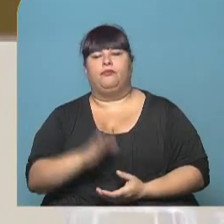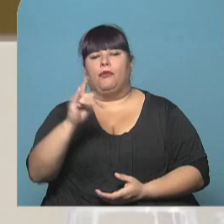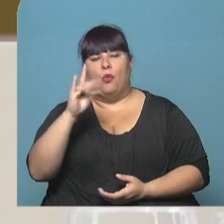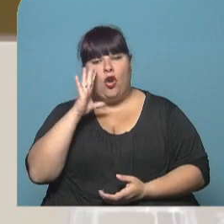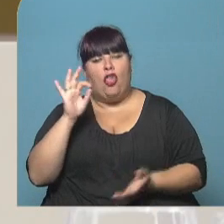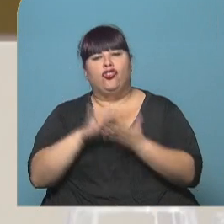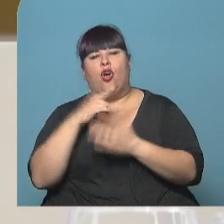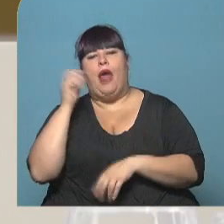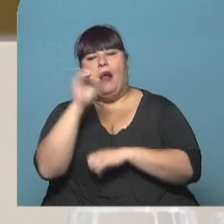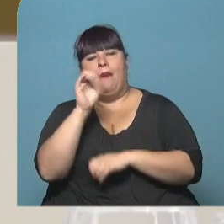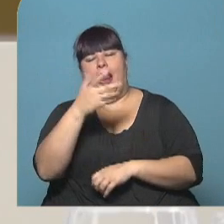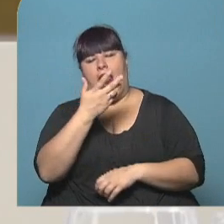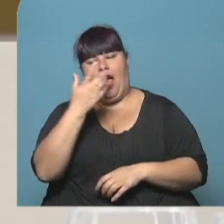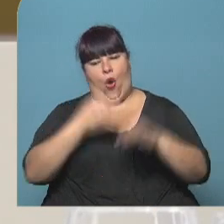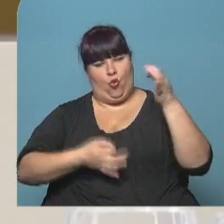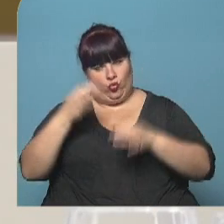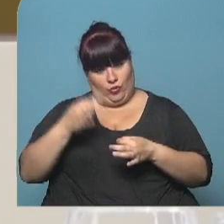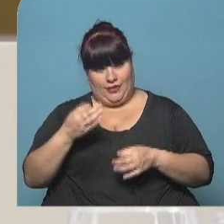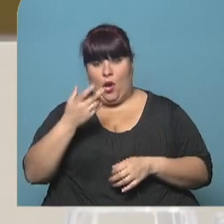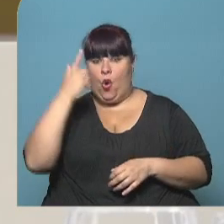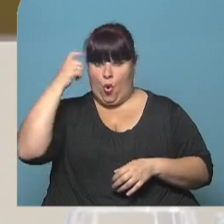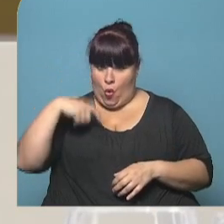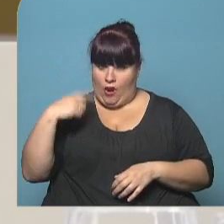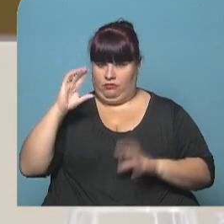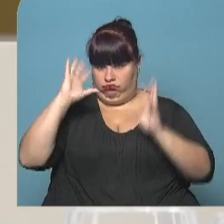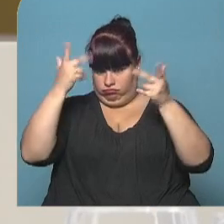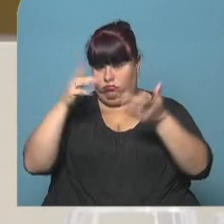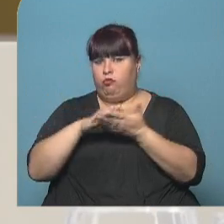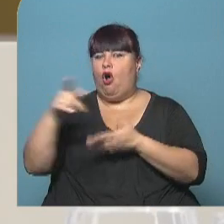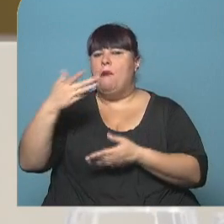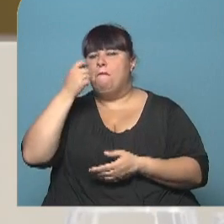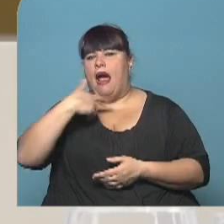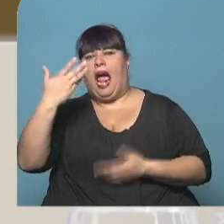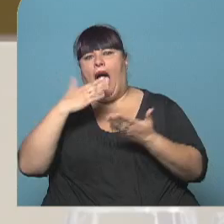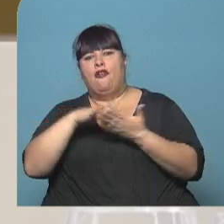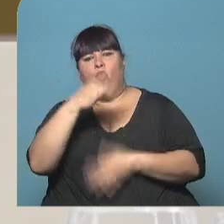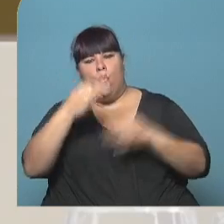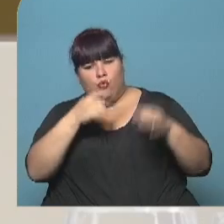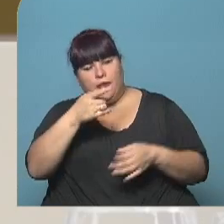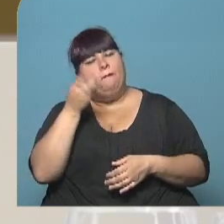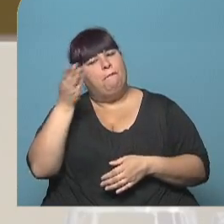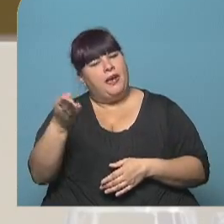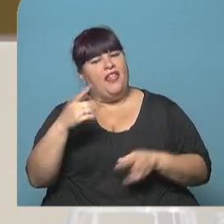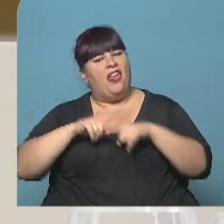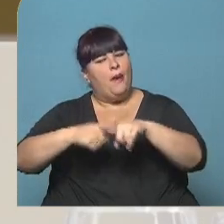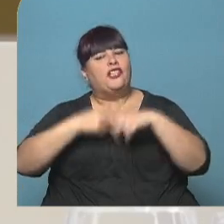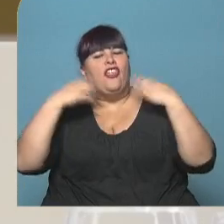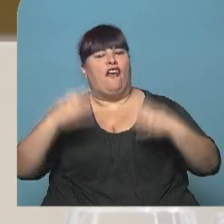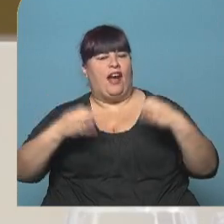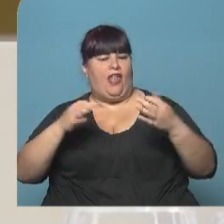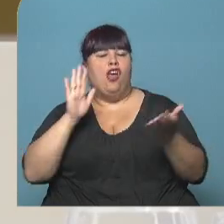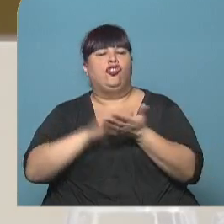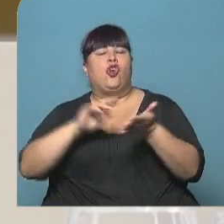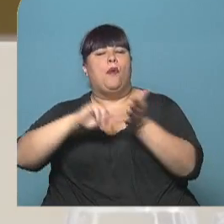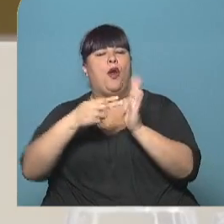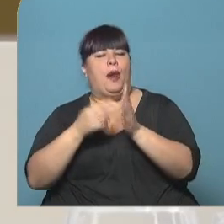Bonadío sobre las críticas a la justicia. El juez federal se quejó por los dichos de Mauricio Macri y pidió dar una discusión seria sobre